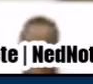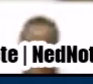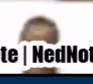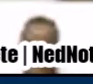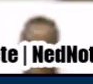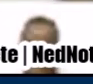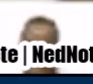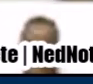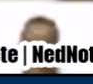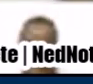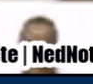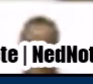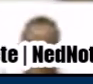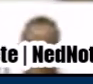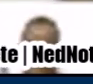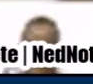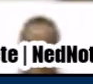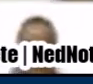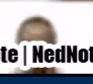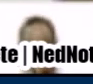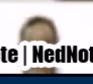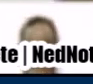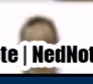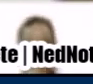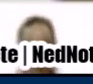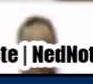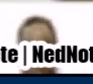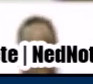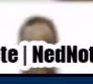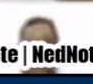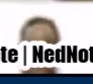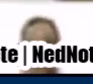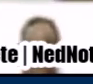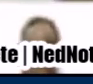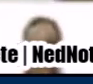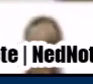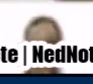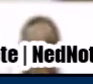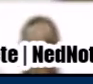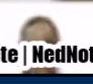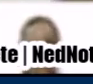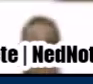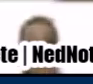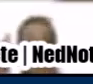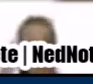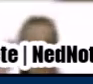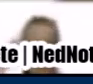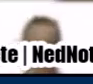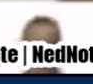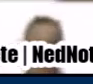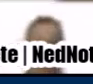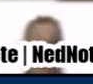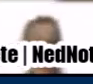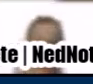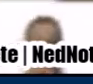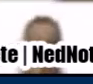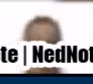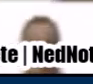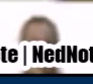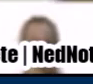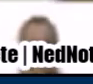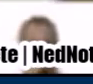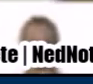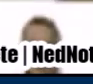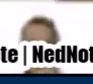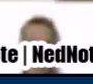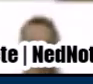represión. Eso es evidente, eso sería una obviedad en este momento. Maneja las cuentas de la República y paga, aparte de los